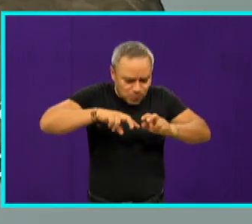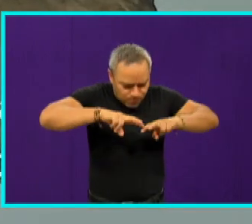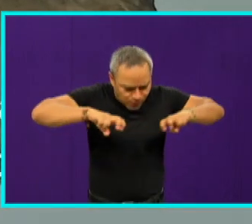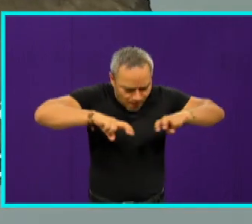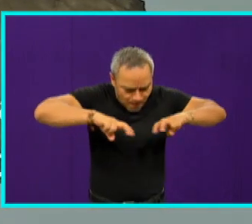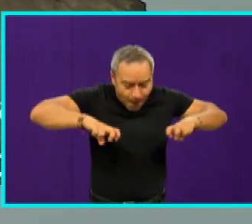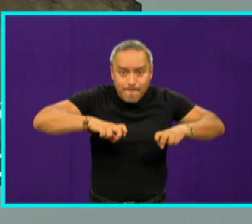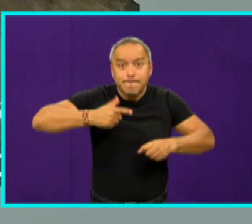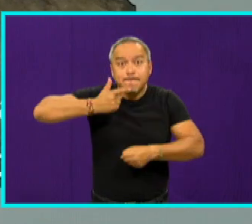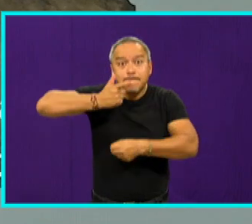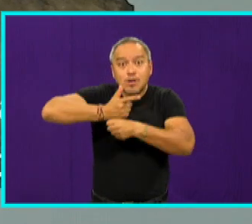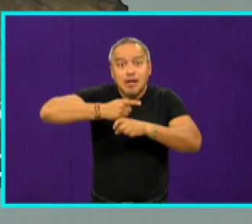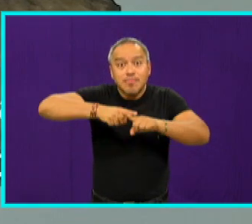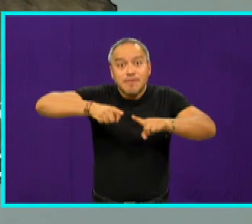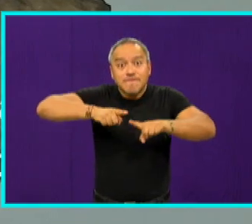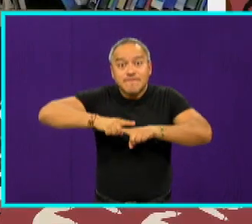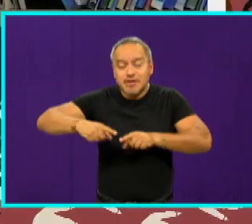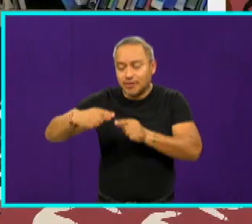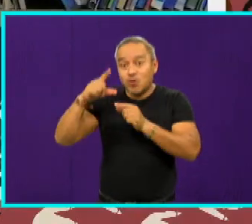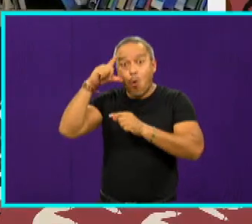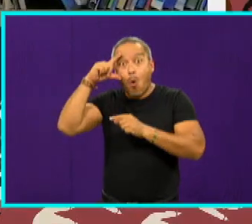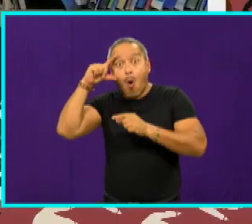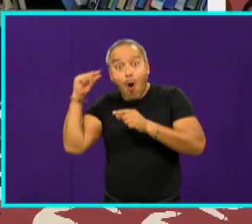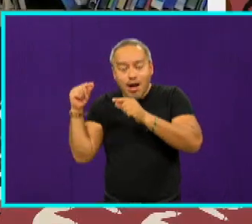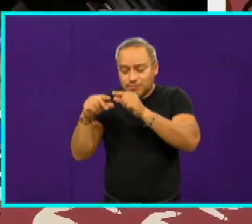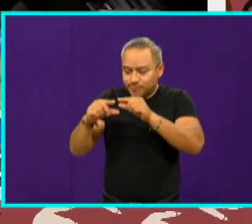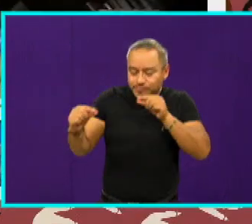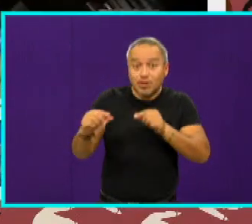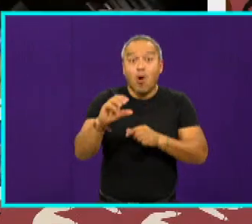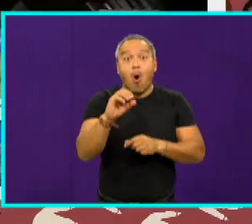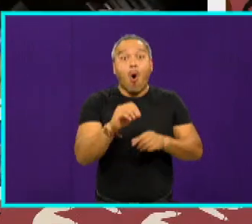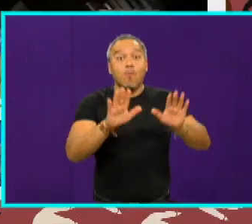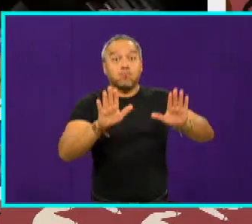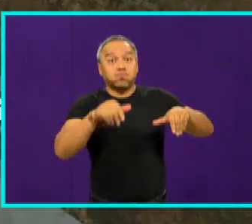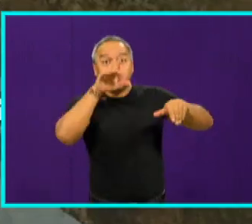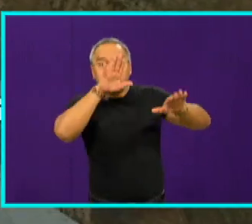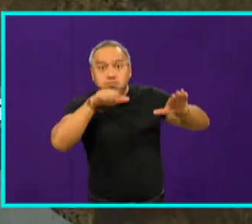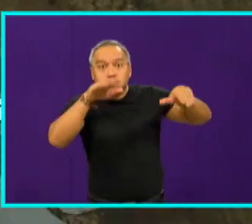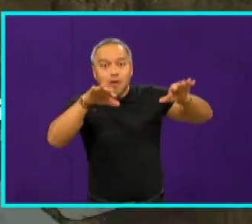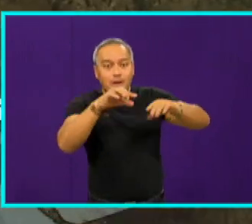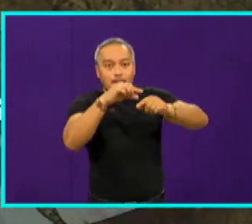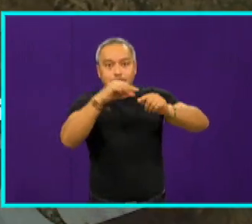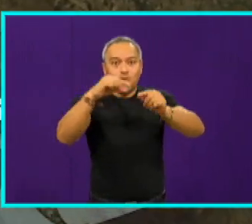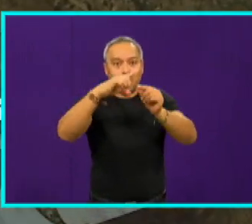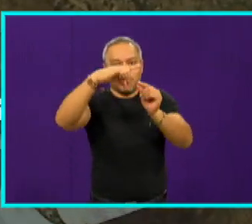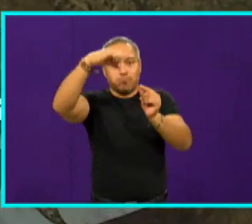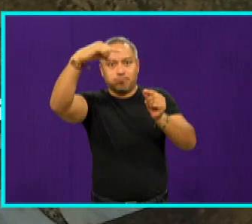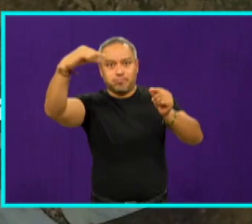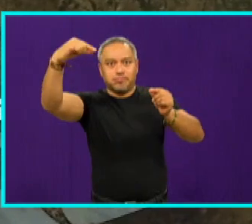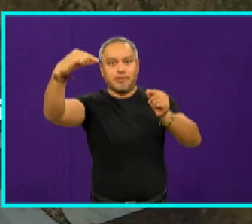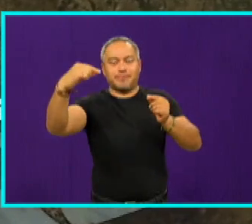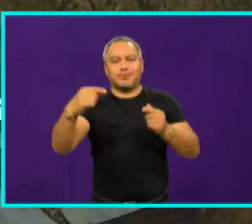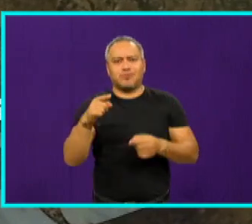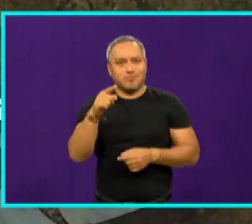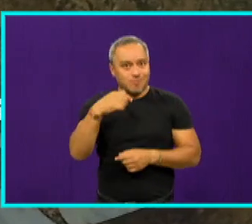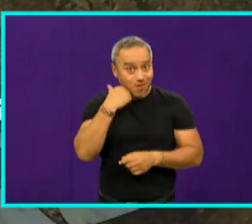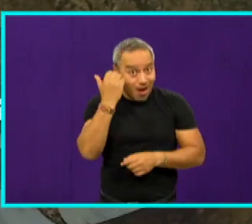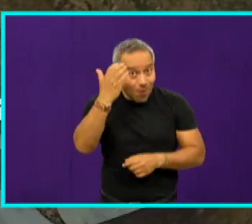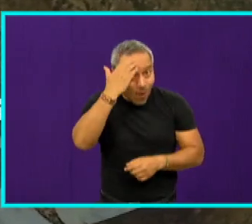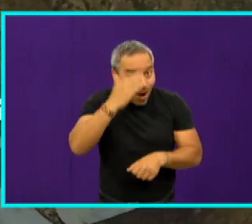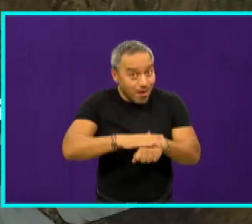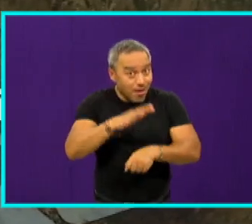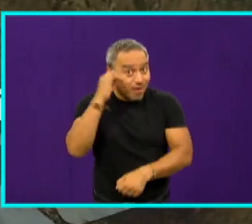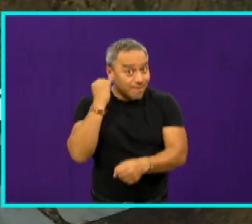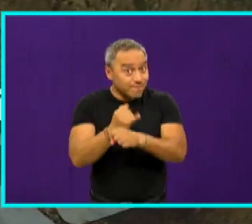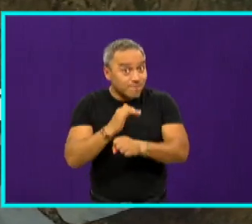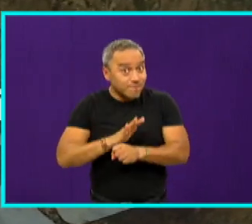hojas, tallos, piel o plumas de aves. ¿Te gustaría conocer más acerca de esta interesante